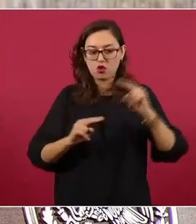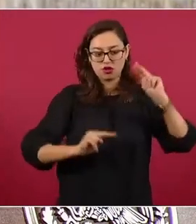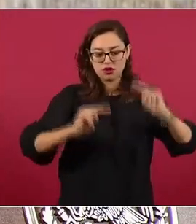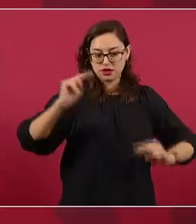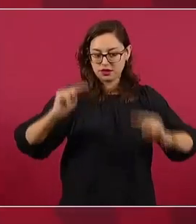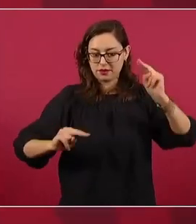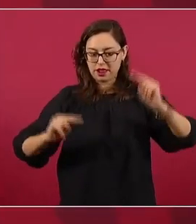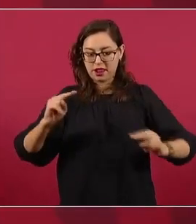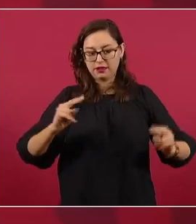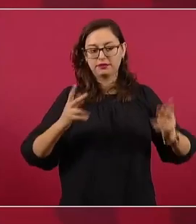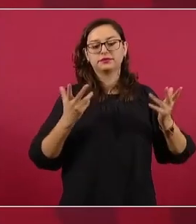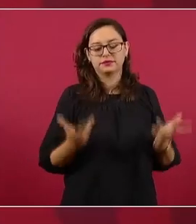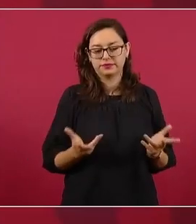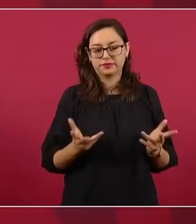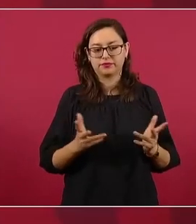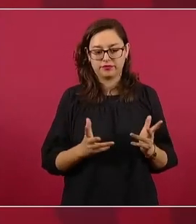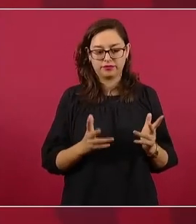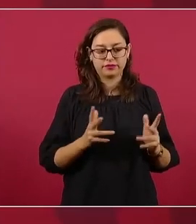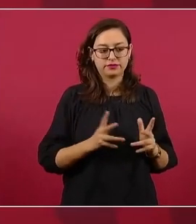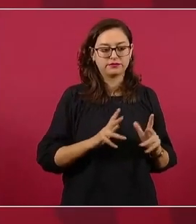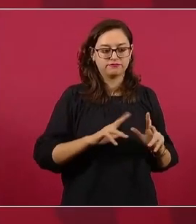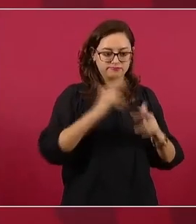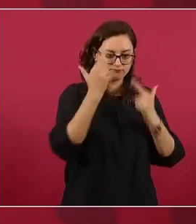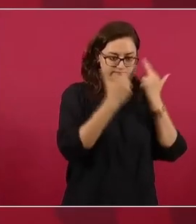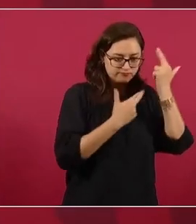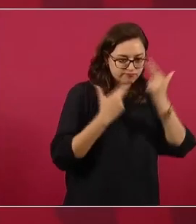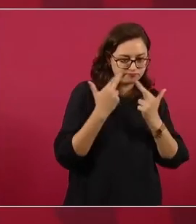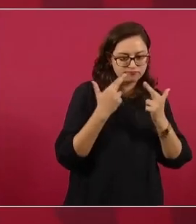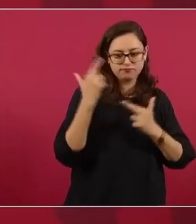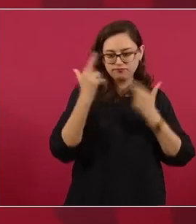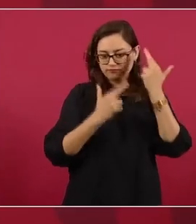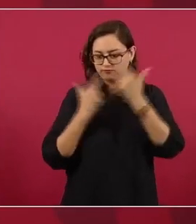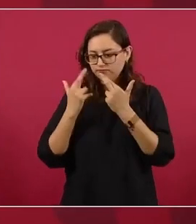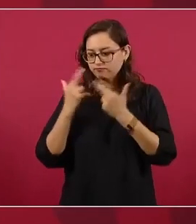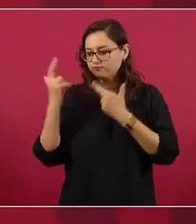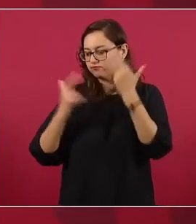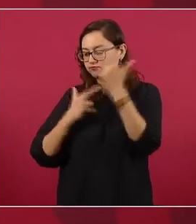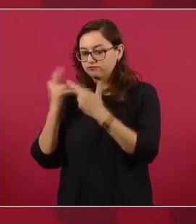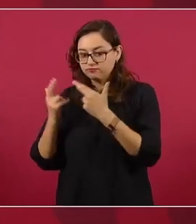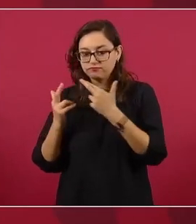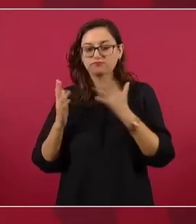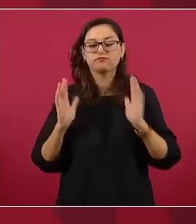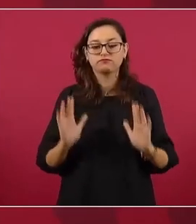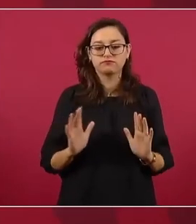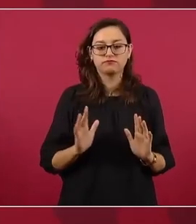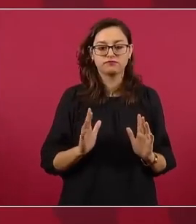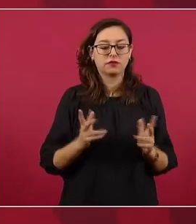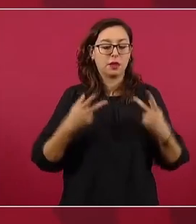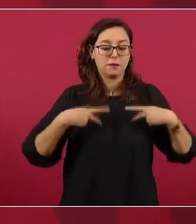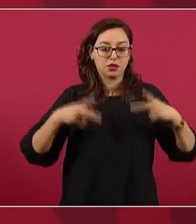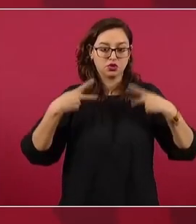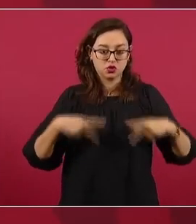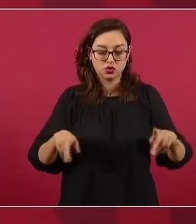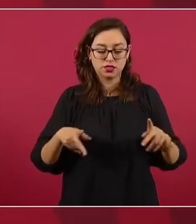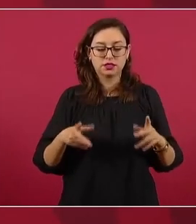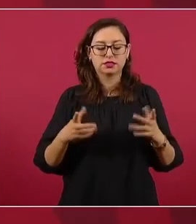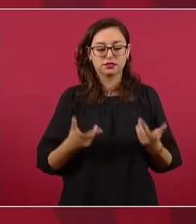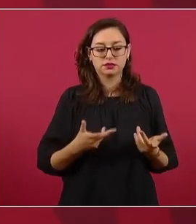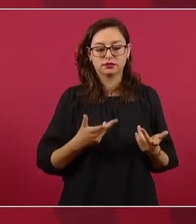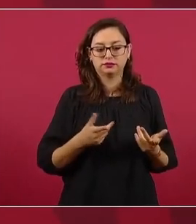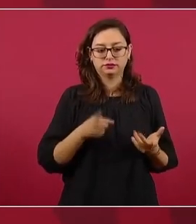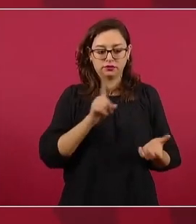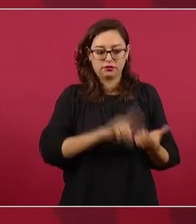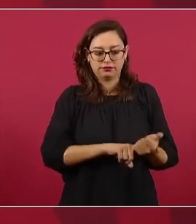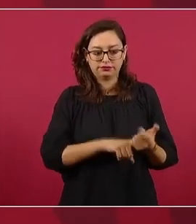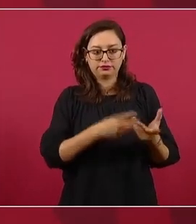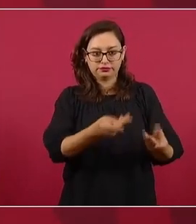sujetos que están siendo incluidos en los avisos o en los reportes que